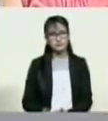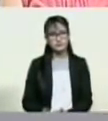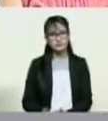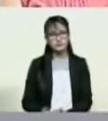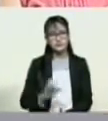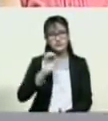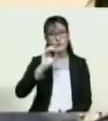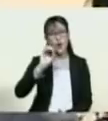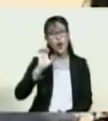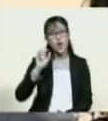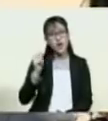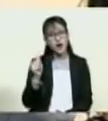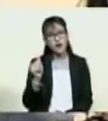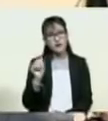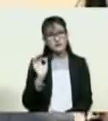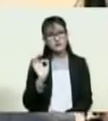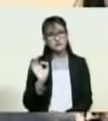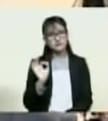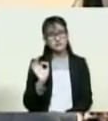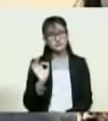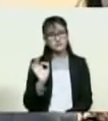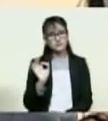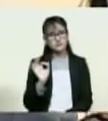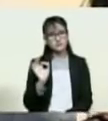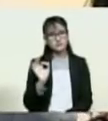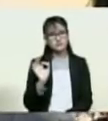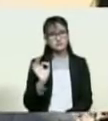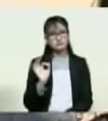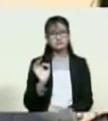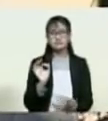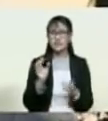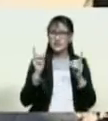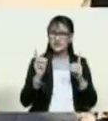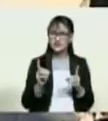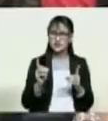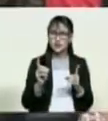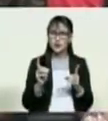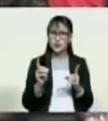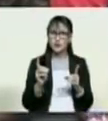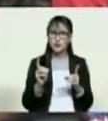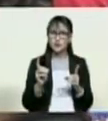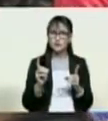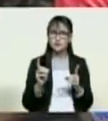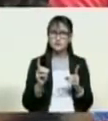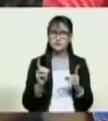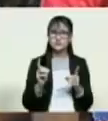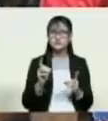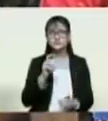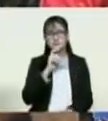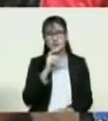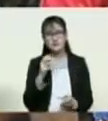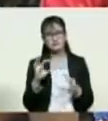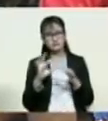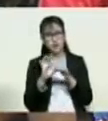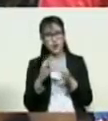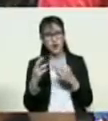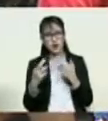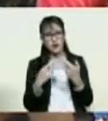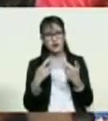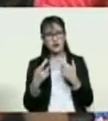Americanos, yo te debo recordar la soberana decisión que tomó el jefe de Estado, conductor de las relaciones internacionales,